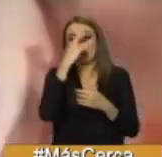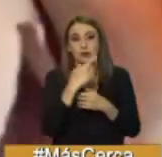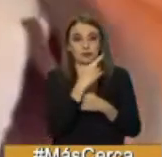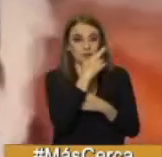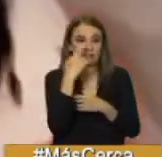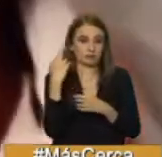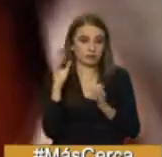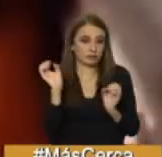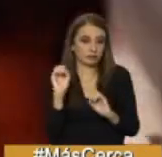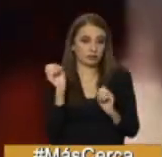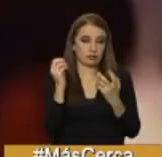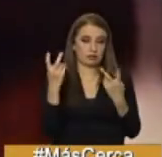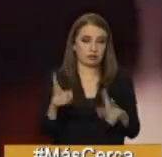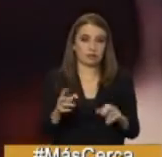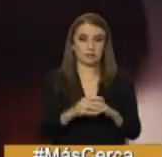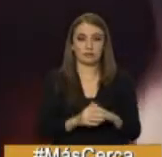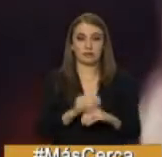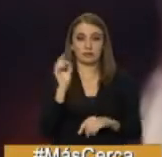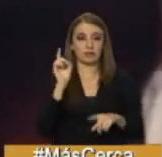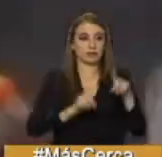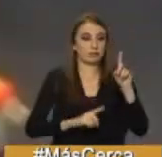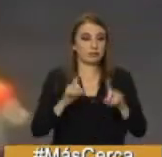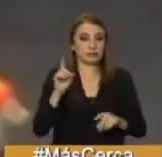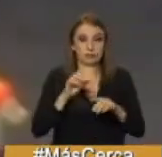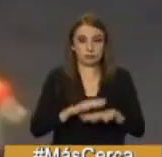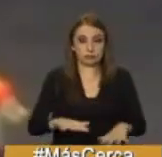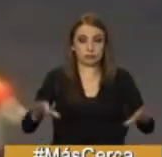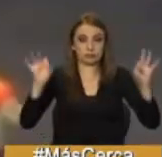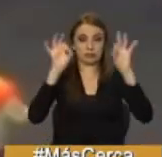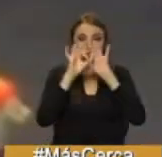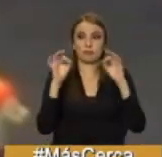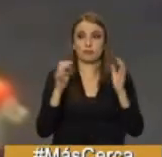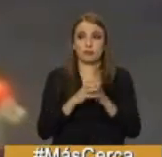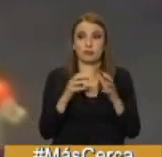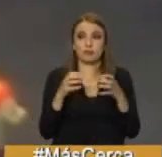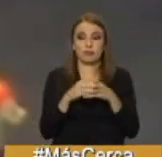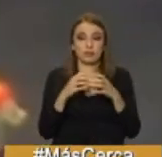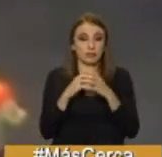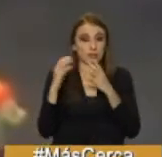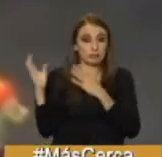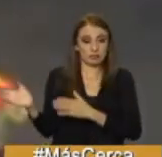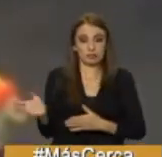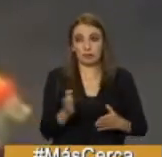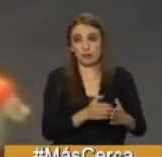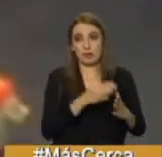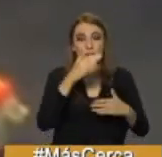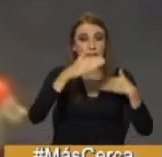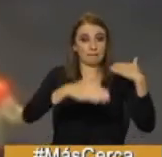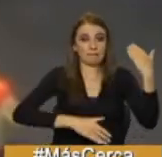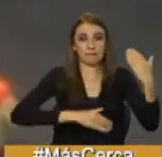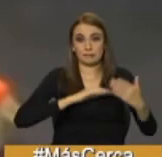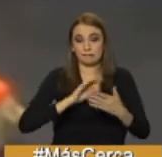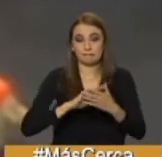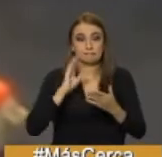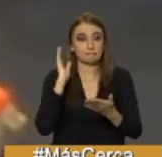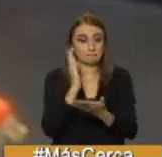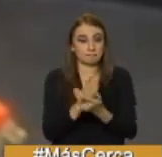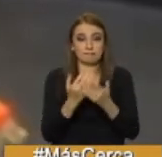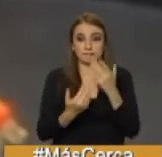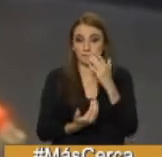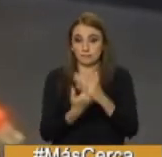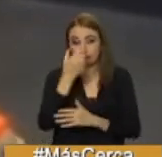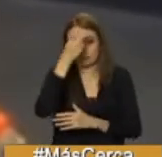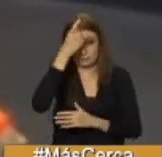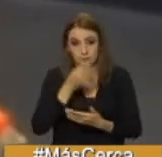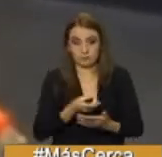o incluso con retroceso de las cosas que han ido ganando. Es importante el establecimiento de rutinas, así como determinar nuevas cosas por